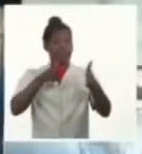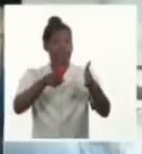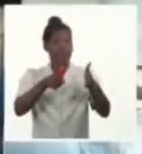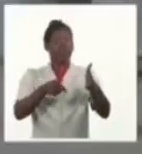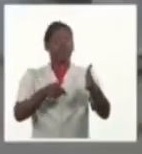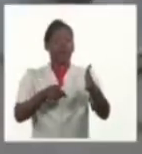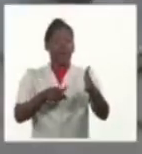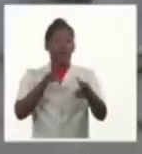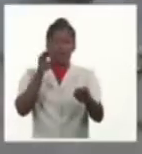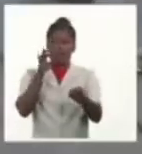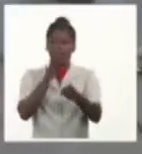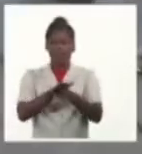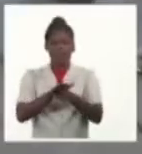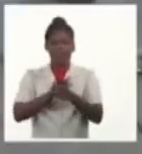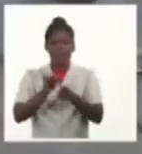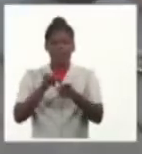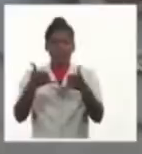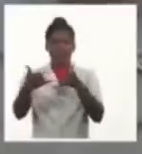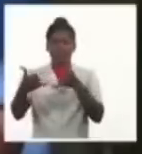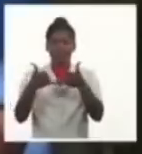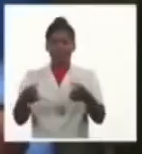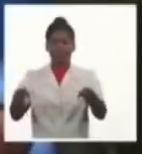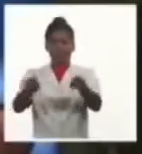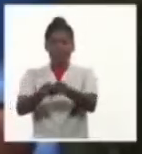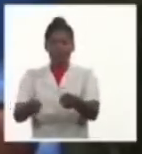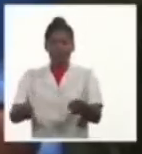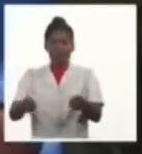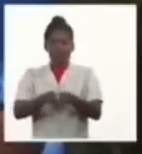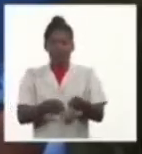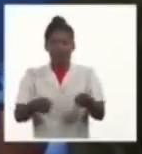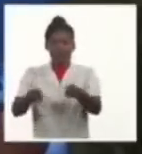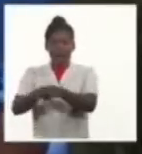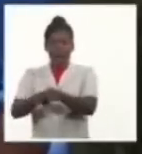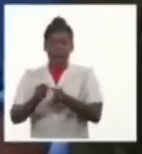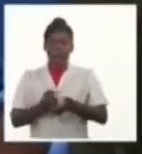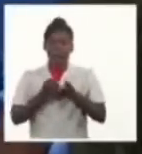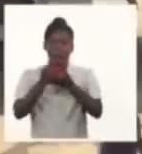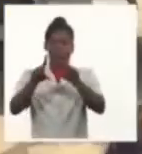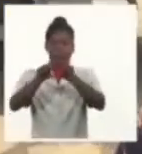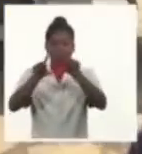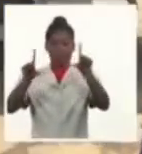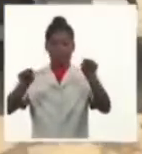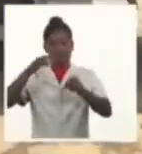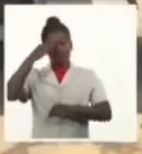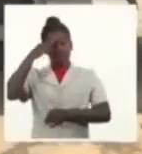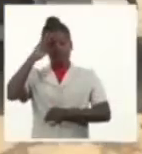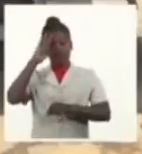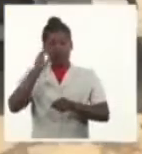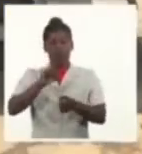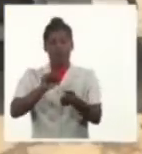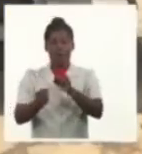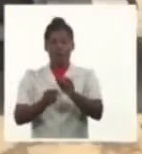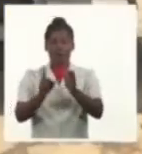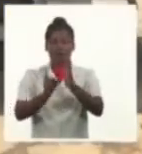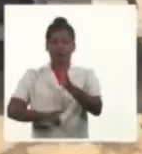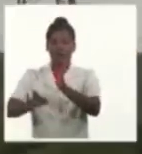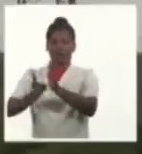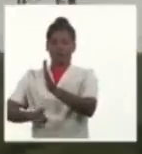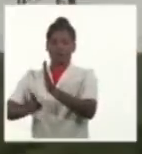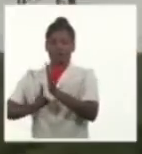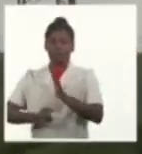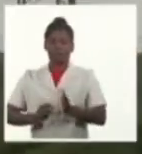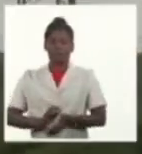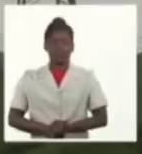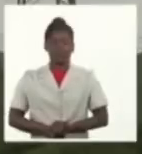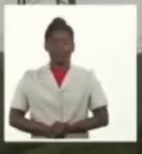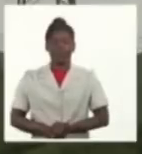termoeléctrica. Yo no sé si ellos son los que tienen razón y así es como deben hacerse las cosas.